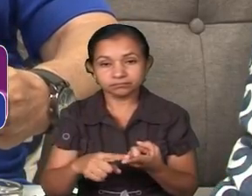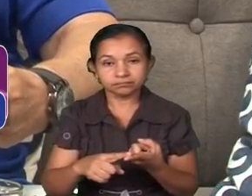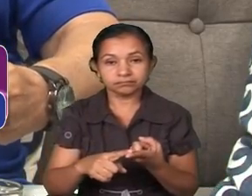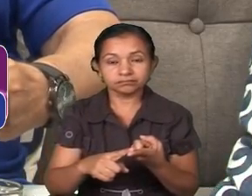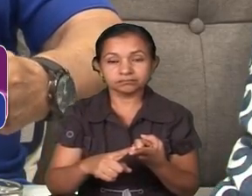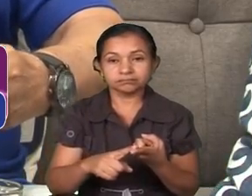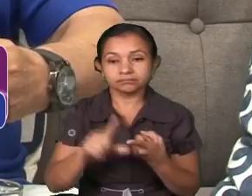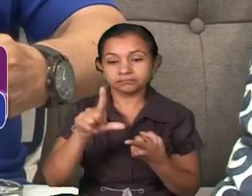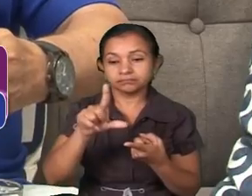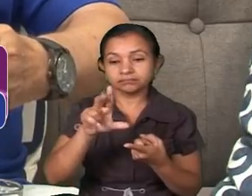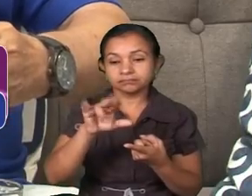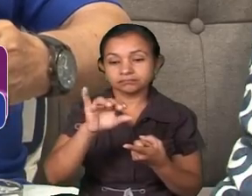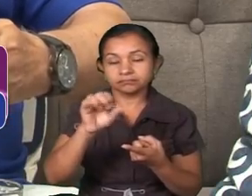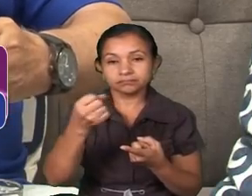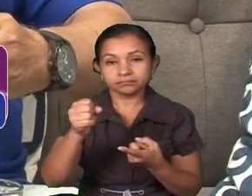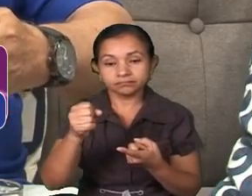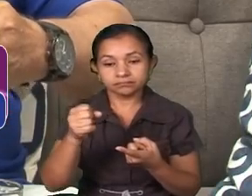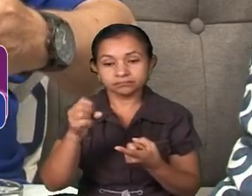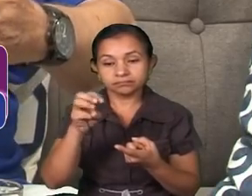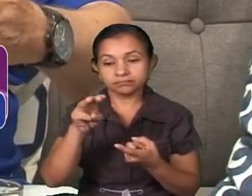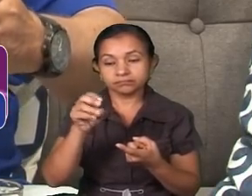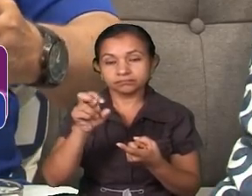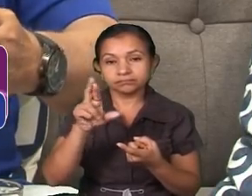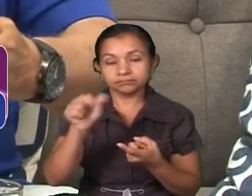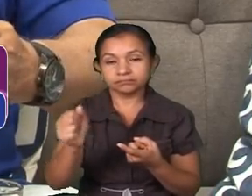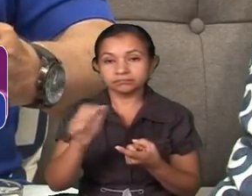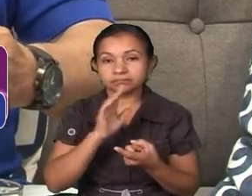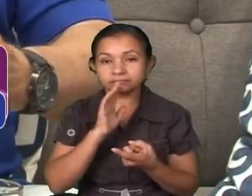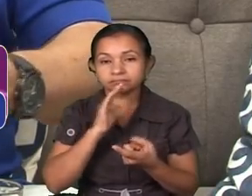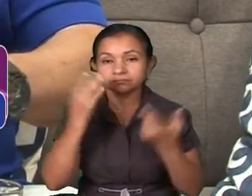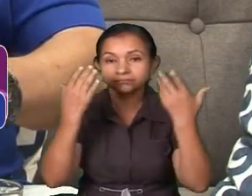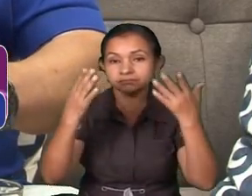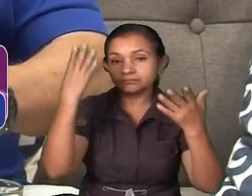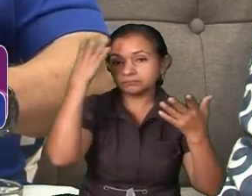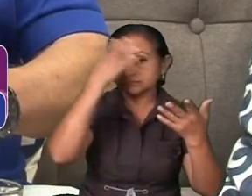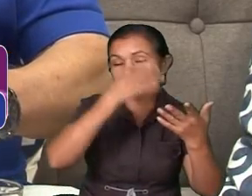cuando Luis Mora hablaba bellezas de este gobierno, y